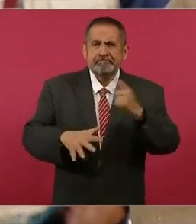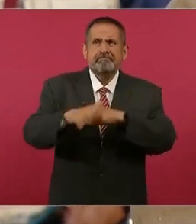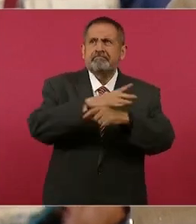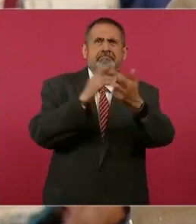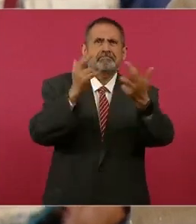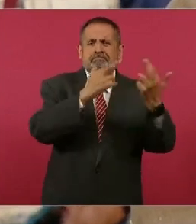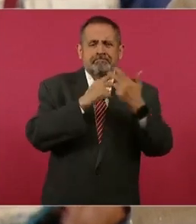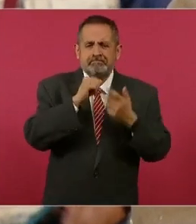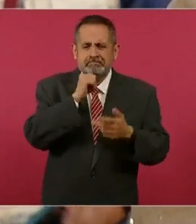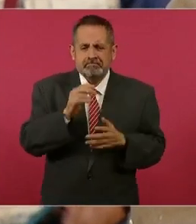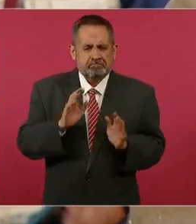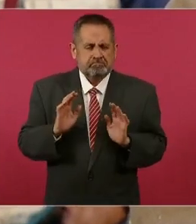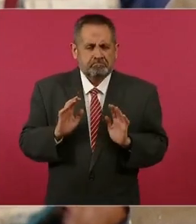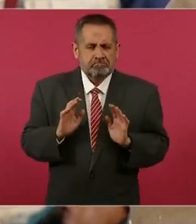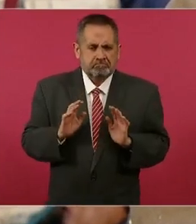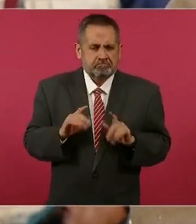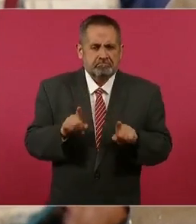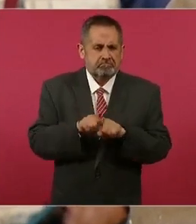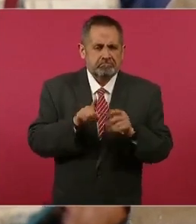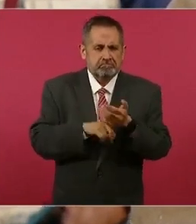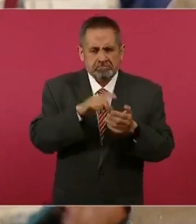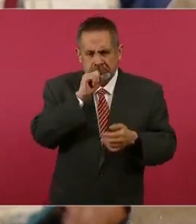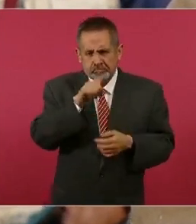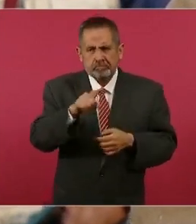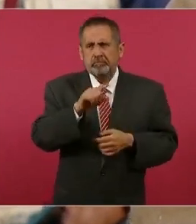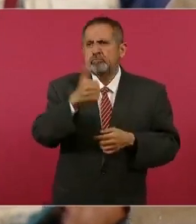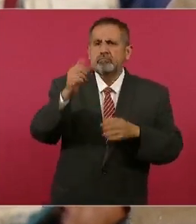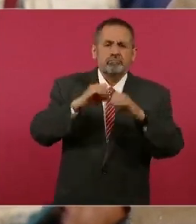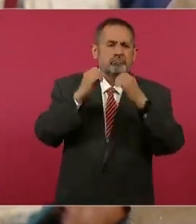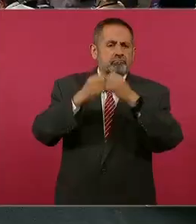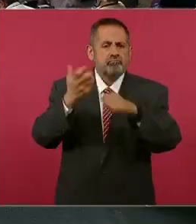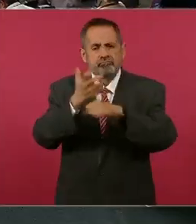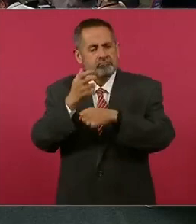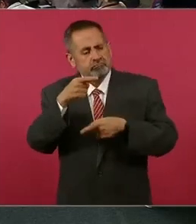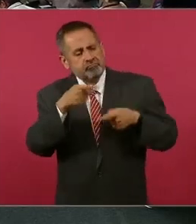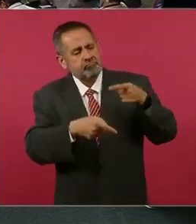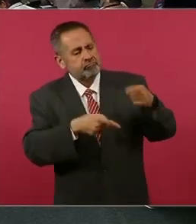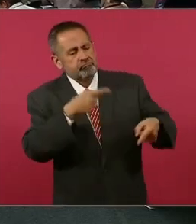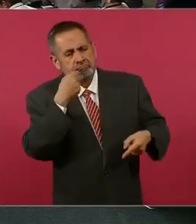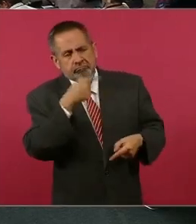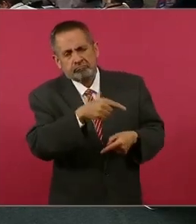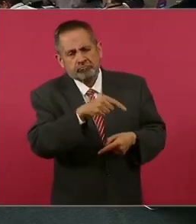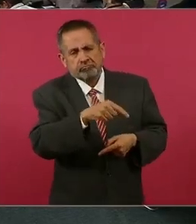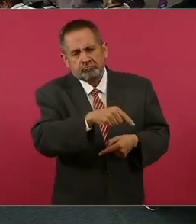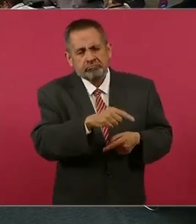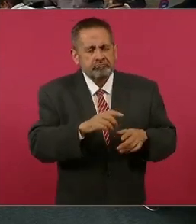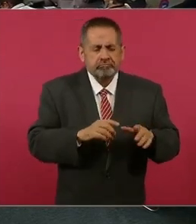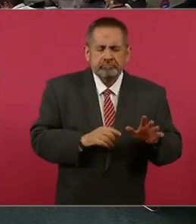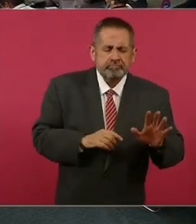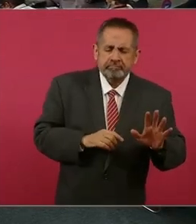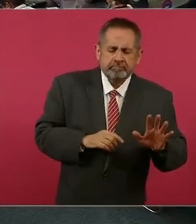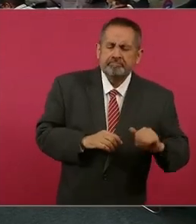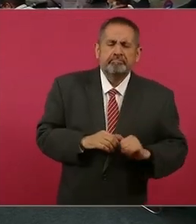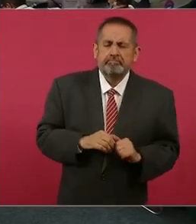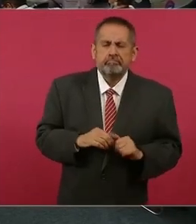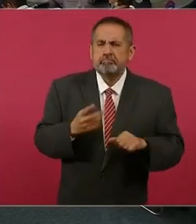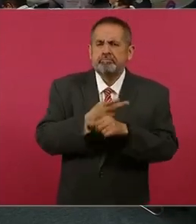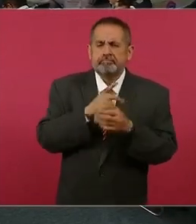ambiental, porque hace algunos años también organizaciones estadounidenses estuvieron manifestándose por algún tiempo